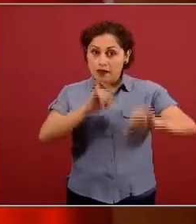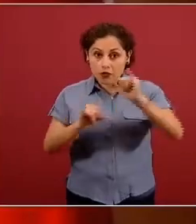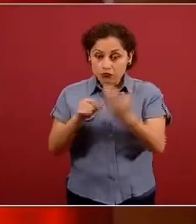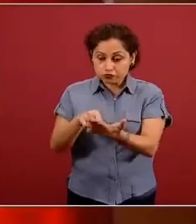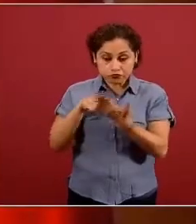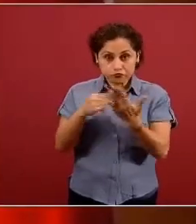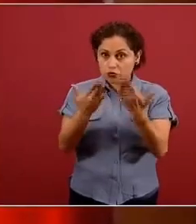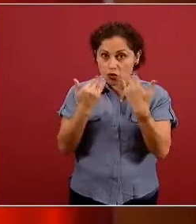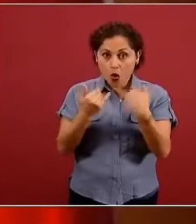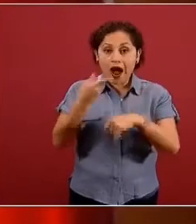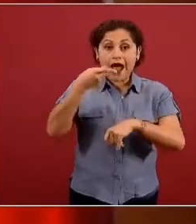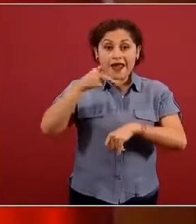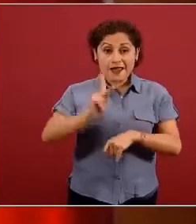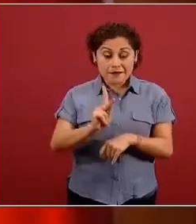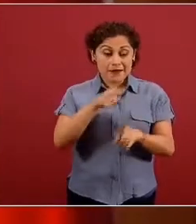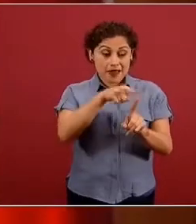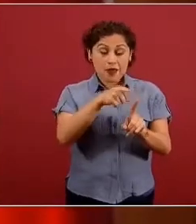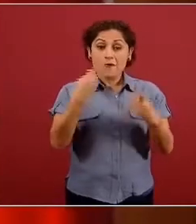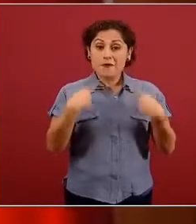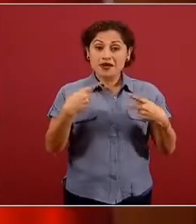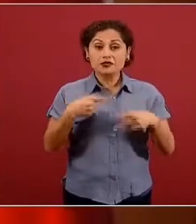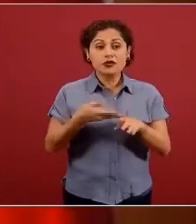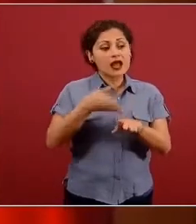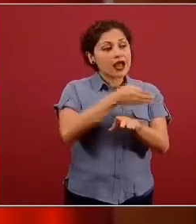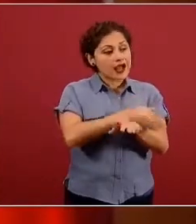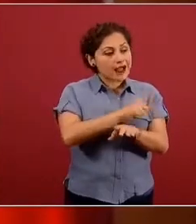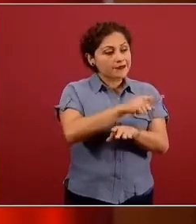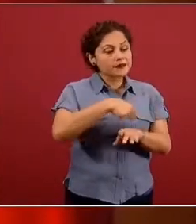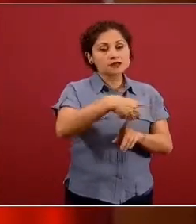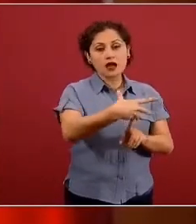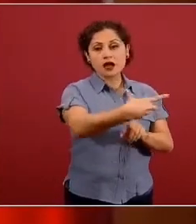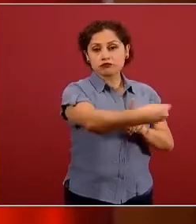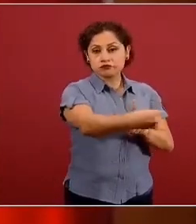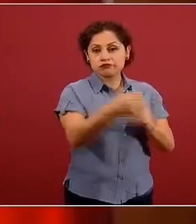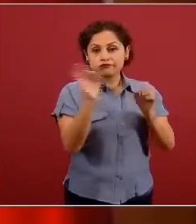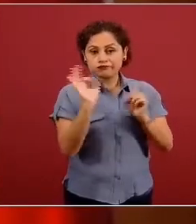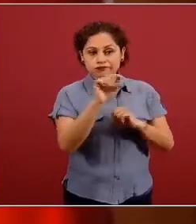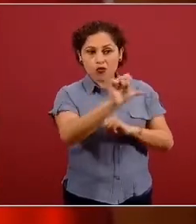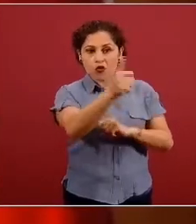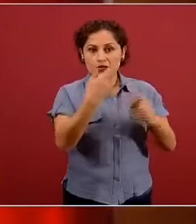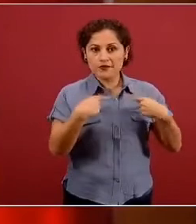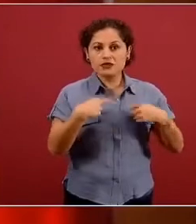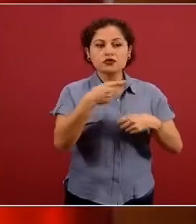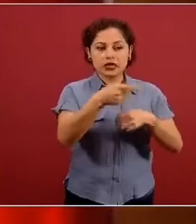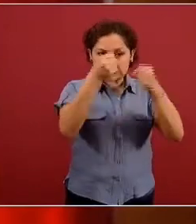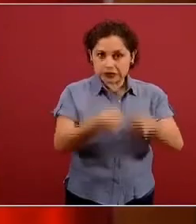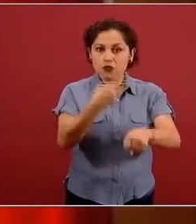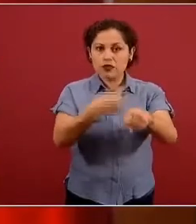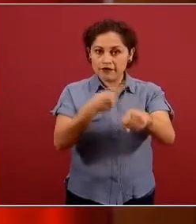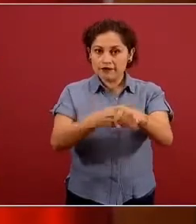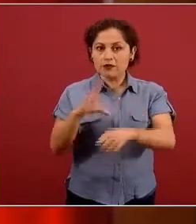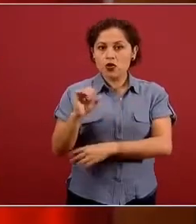tiene antecedentes de exposición a alguien en quien se ha confirmado COVID o a alguien que